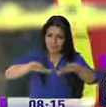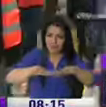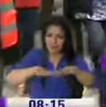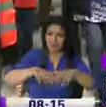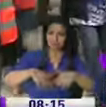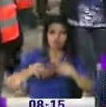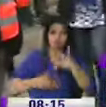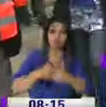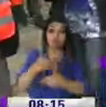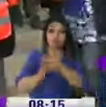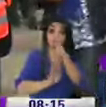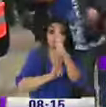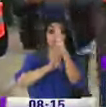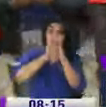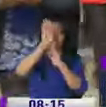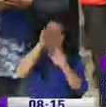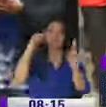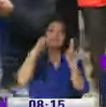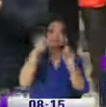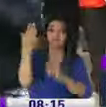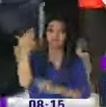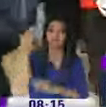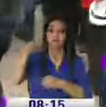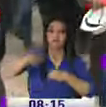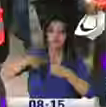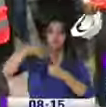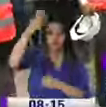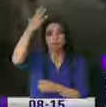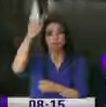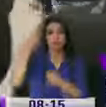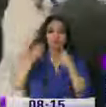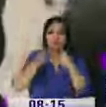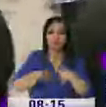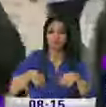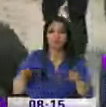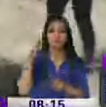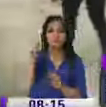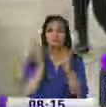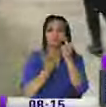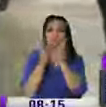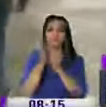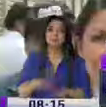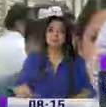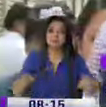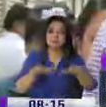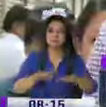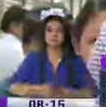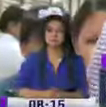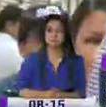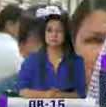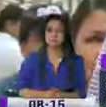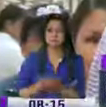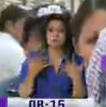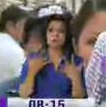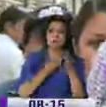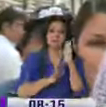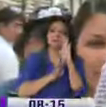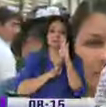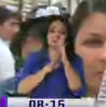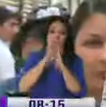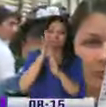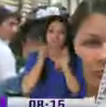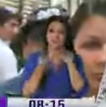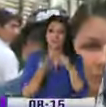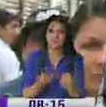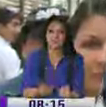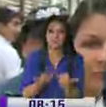pasos agigantados. Así lo señaló el alcalde de Quito, Mauricio Rodas, durante un recorrido por la obra. Es una obra que está avanzando, al momento